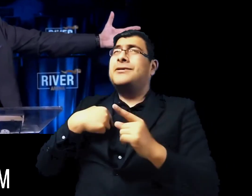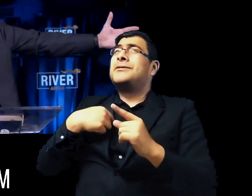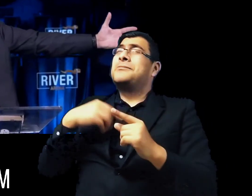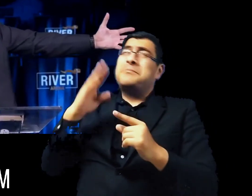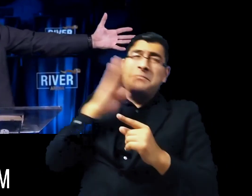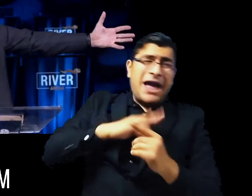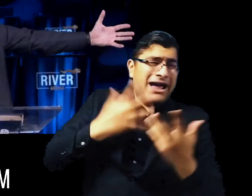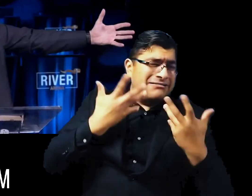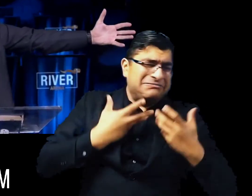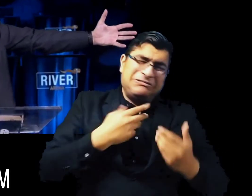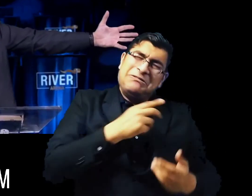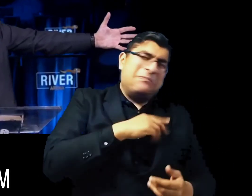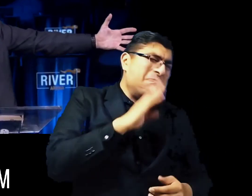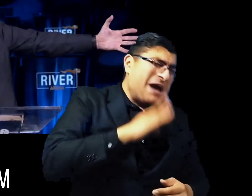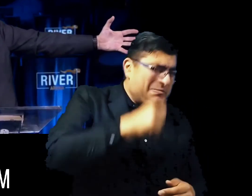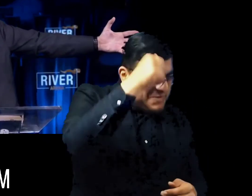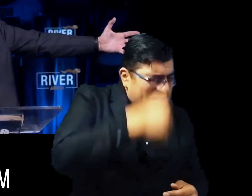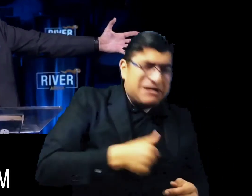merecía.